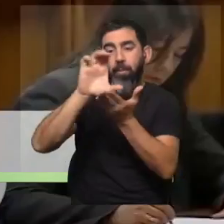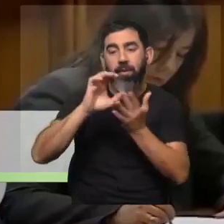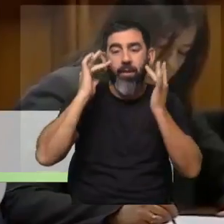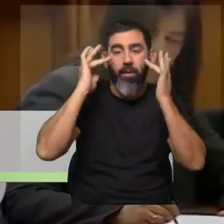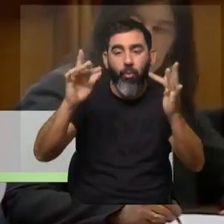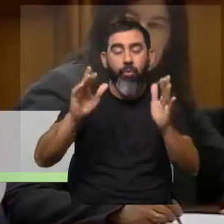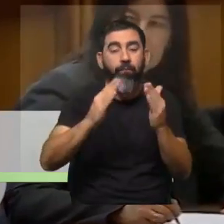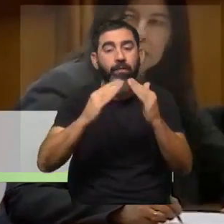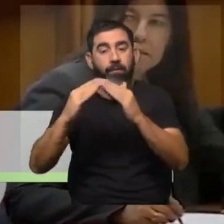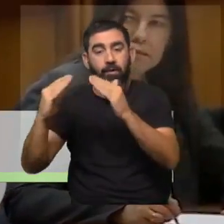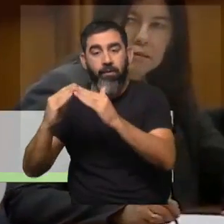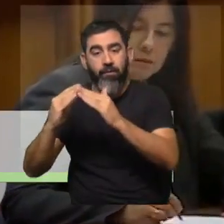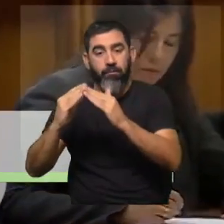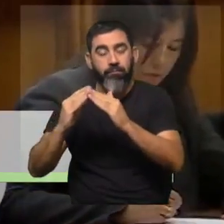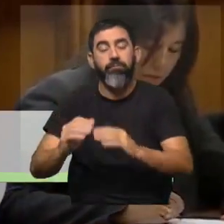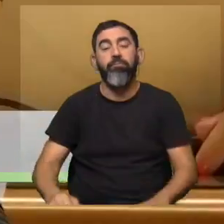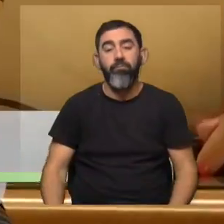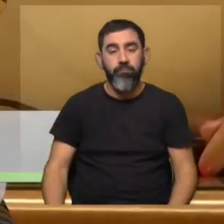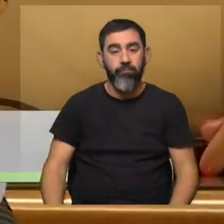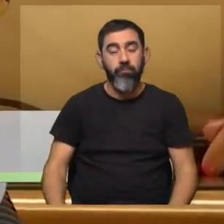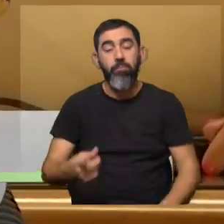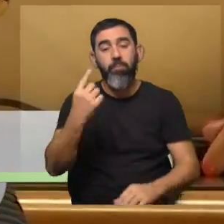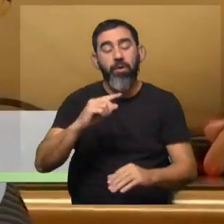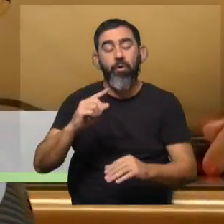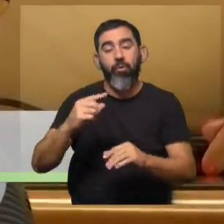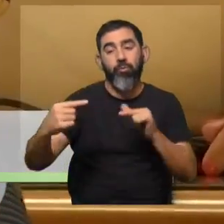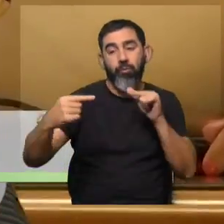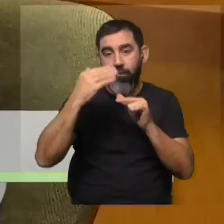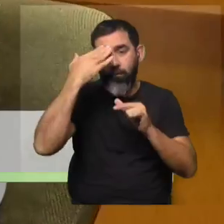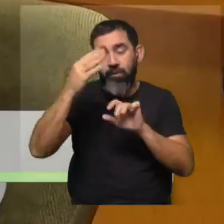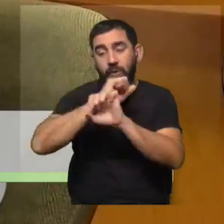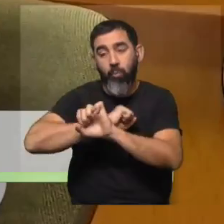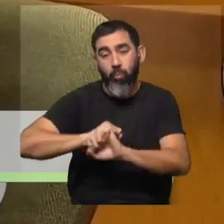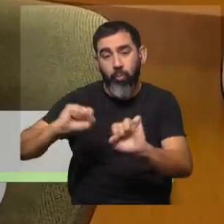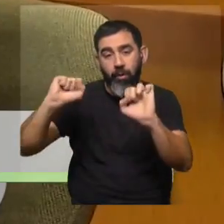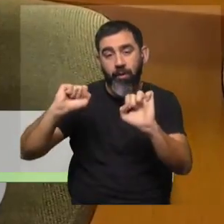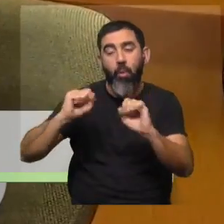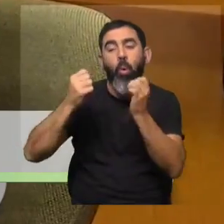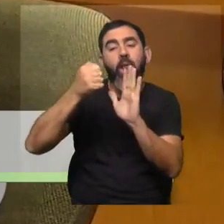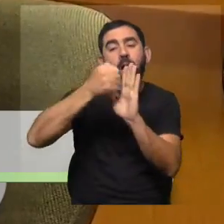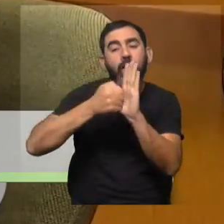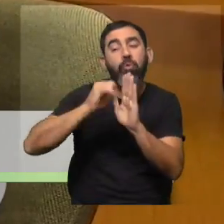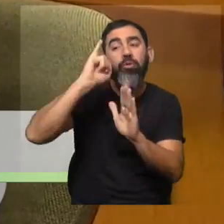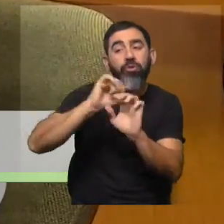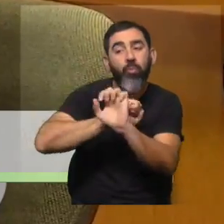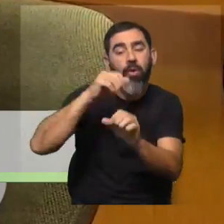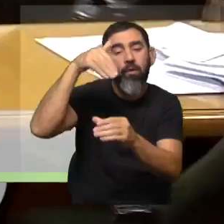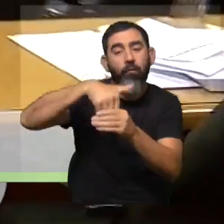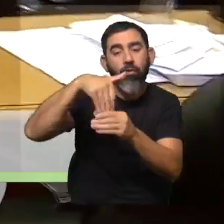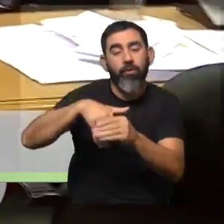a educación y vivienda entre otras áreas de gobierno sin embargo la bancada opositora analiza por estas horas Qué artículos pueden ser